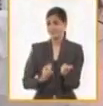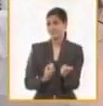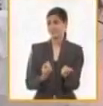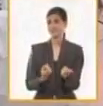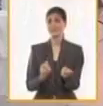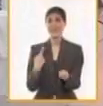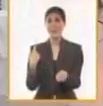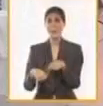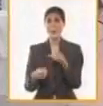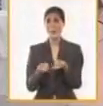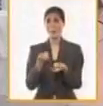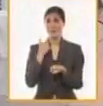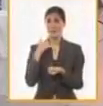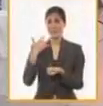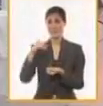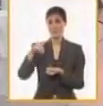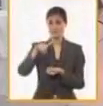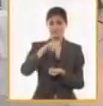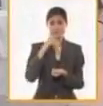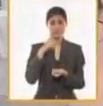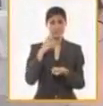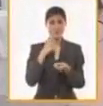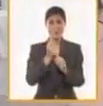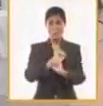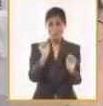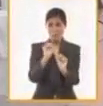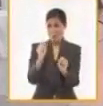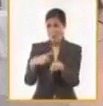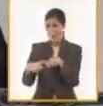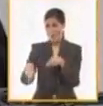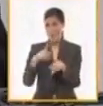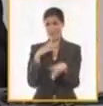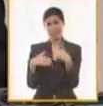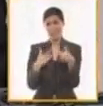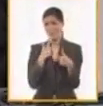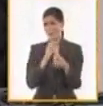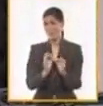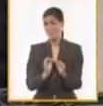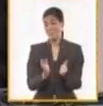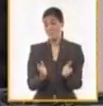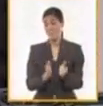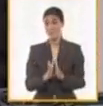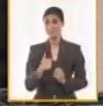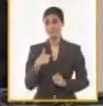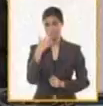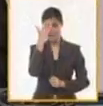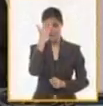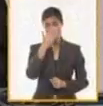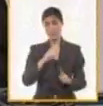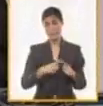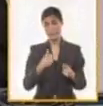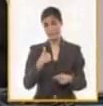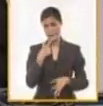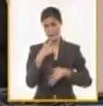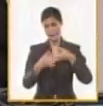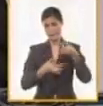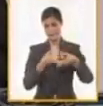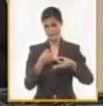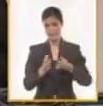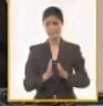envío de drones, de explosiones. ¿Cómo lo valoras? Gracias, Oliver. Vamos a decir